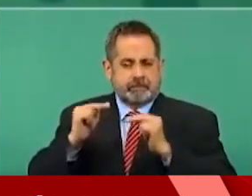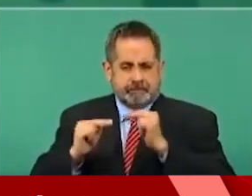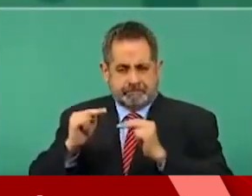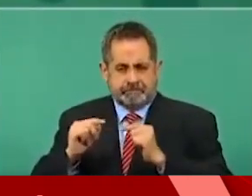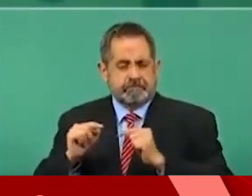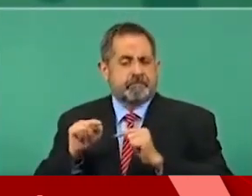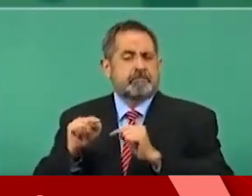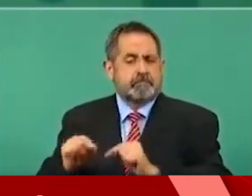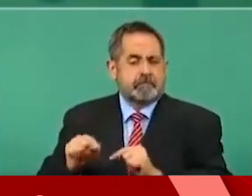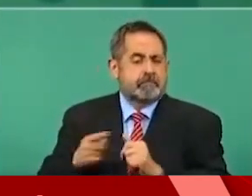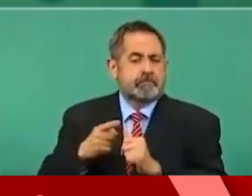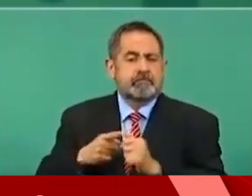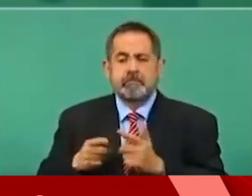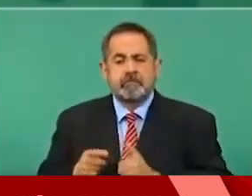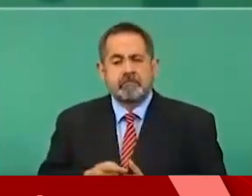que